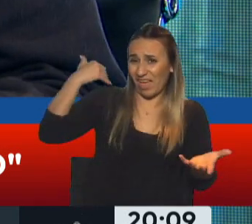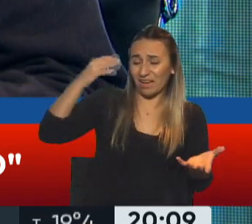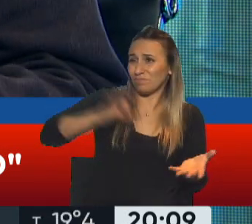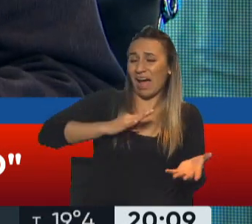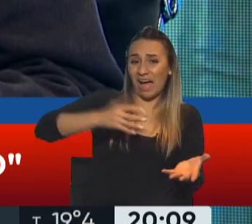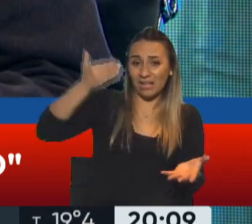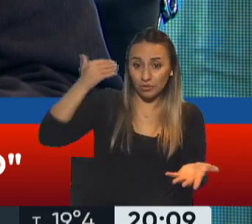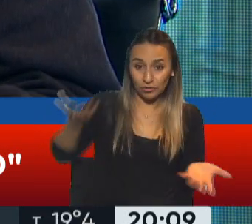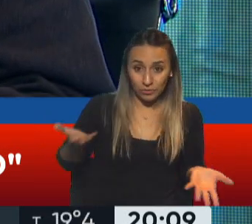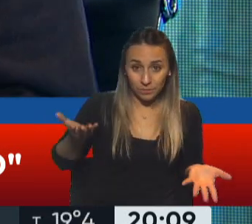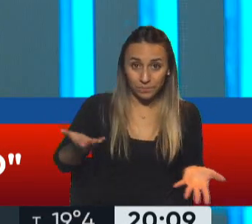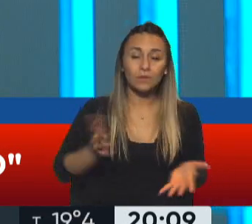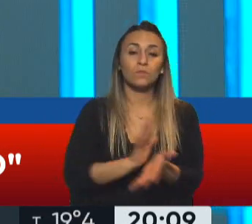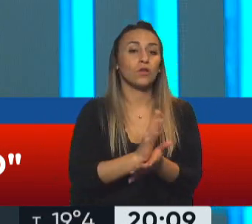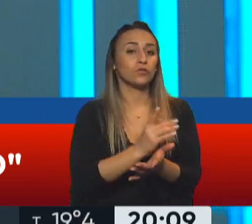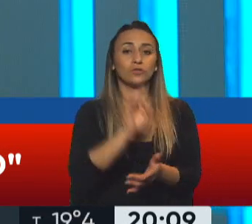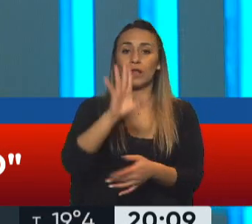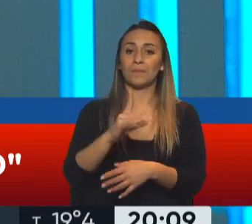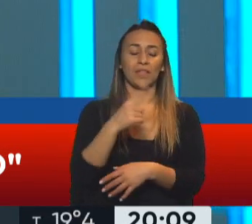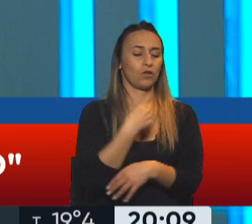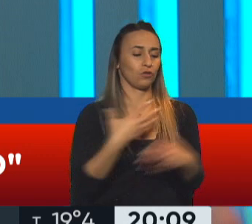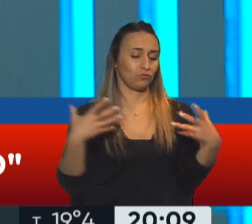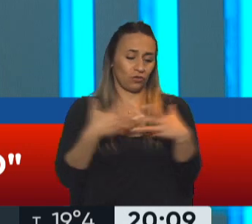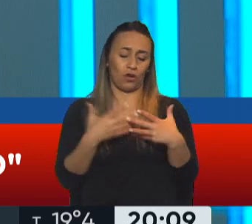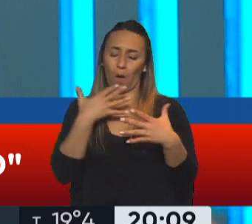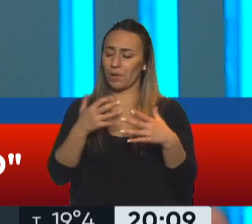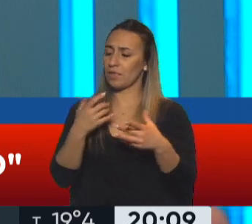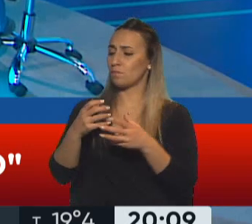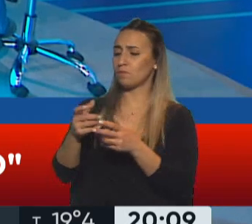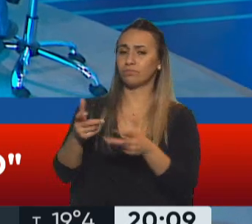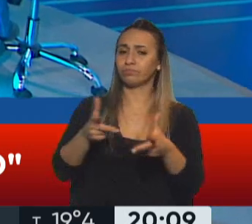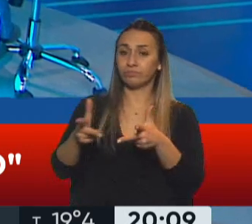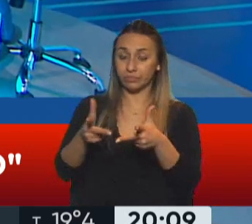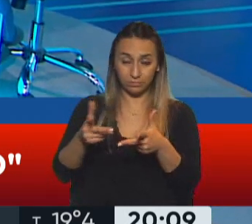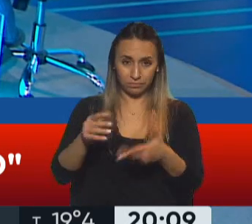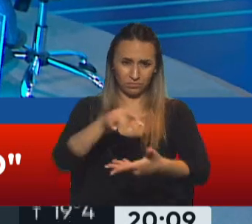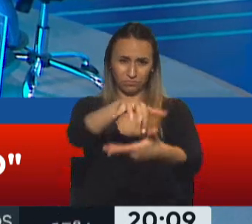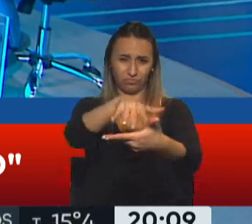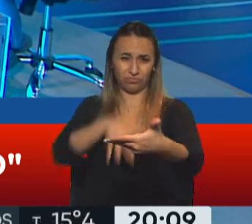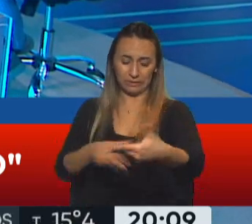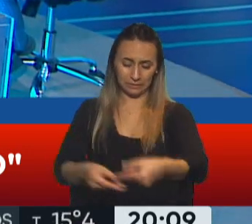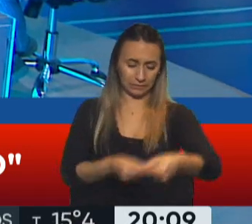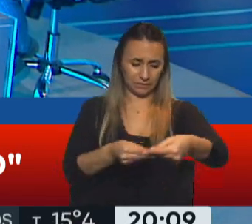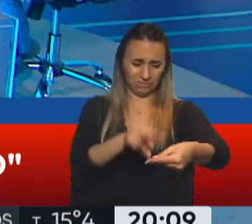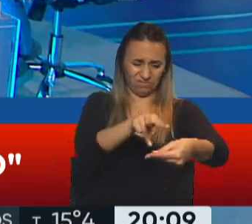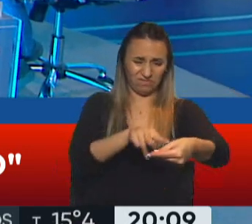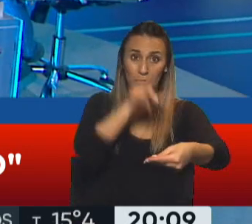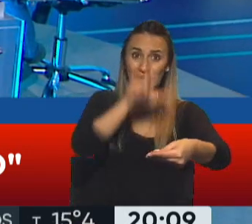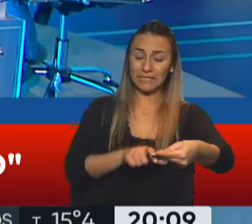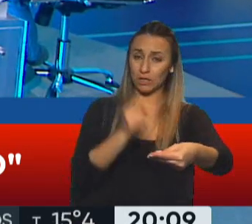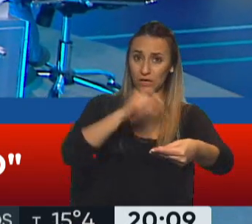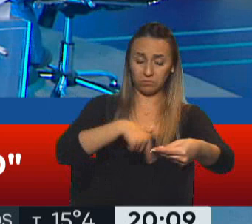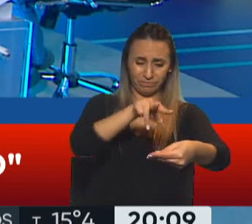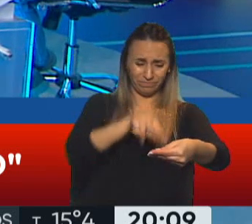segundo lugar... Nos entendemos solo nosotros, así que ustedes no... Hace falta la mediación de alguien para entender. Ese es el gran secreto. Y después me parece que la extensión